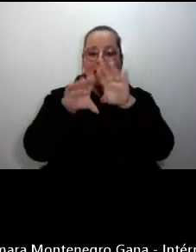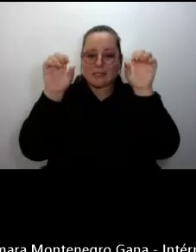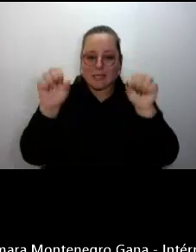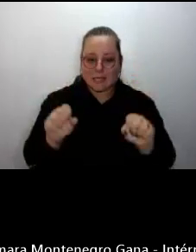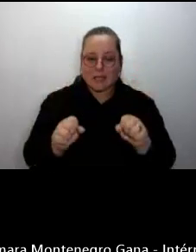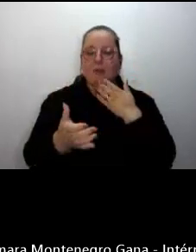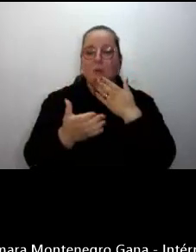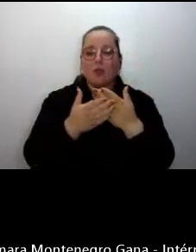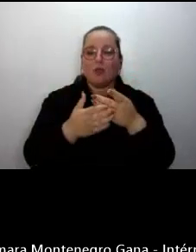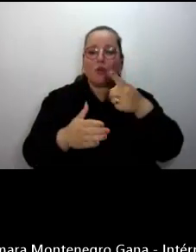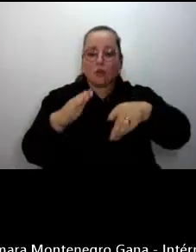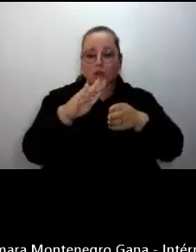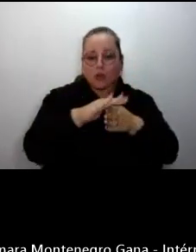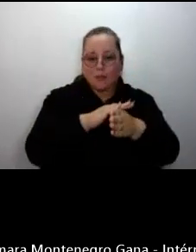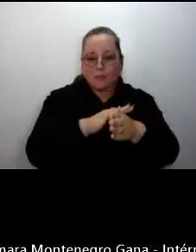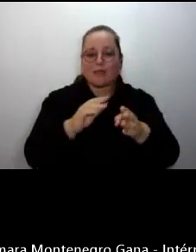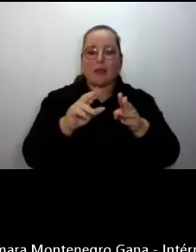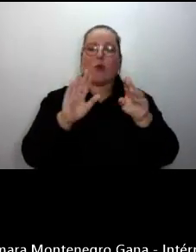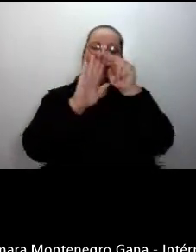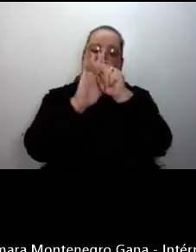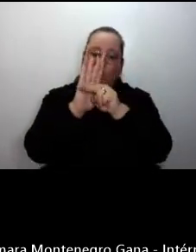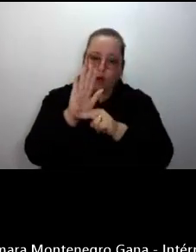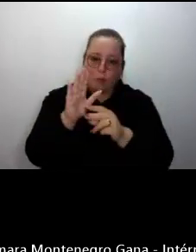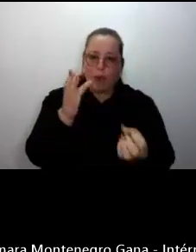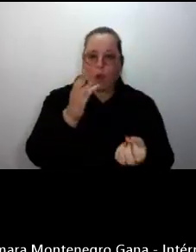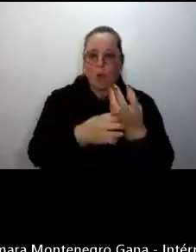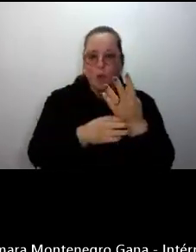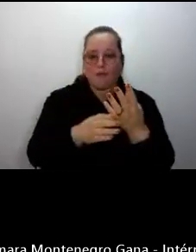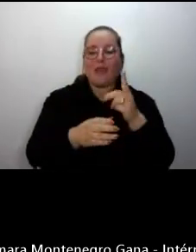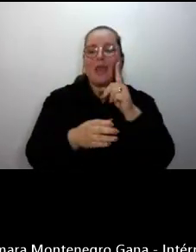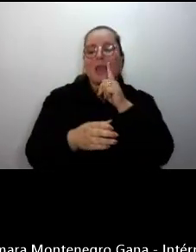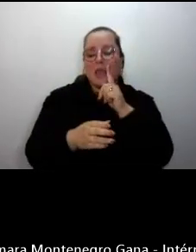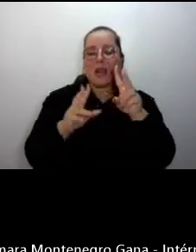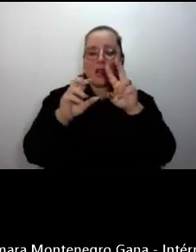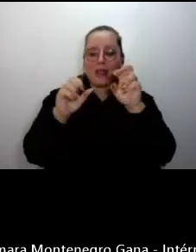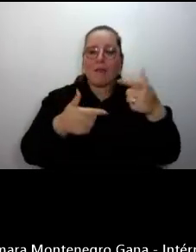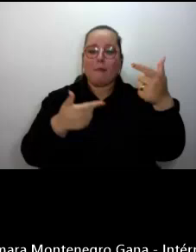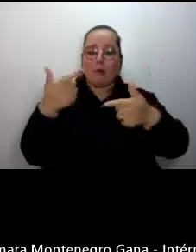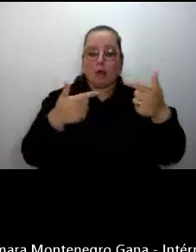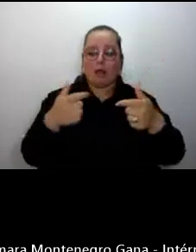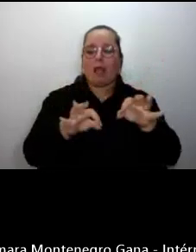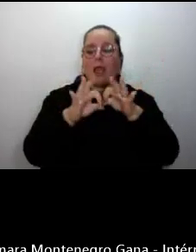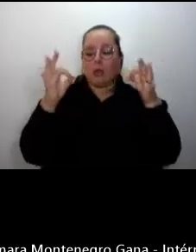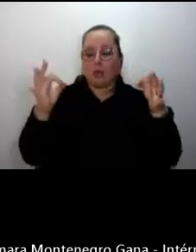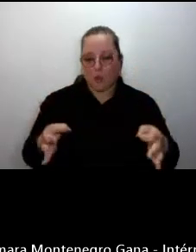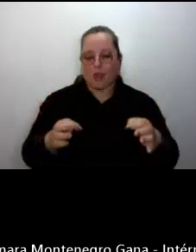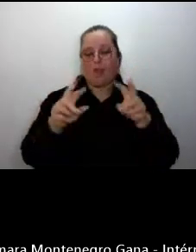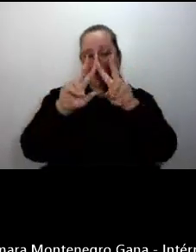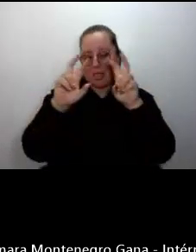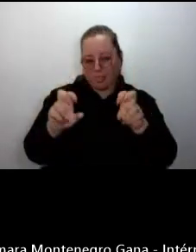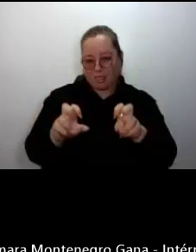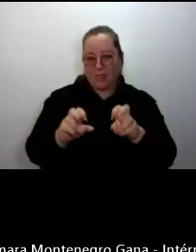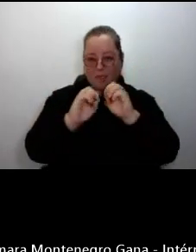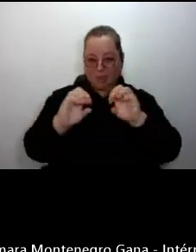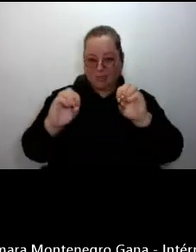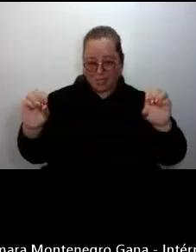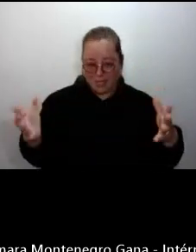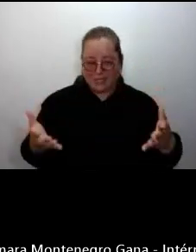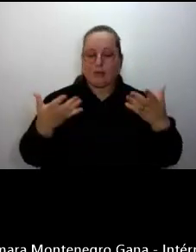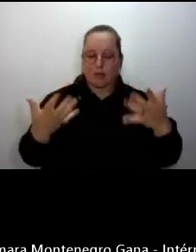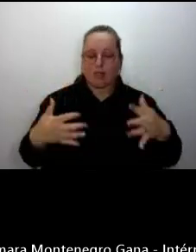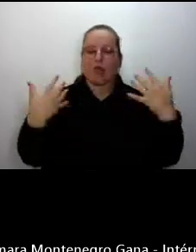momento de implementar distintas normas, ¿cierto?, que son las que componen las políticas educativas en educación. Por eso también es importante poder